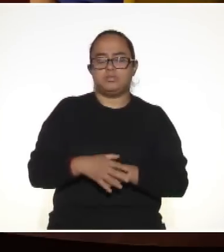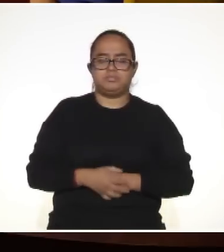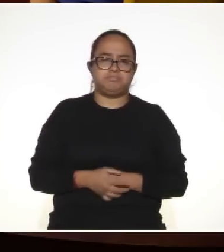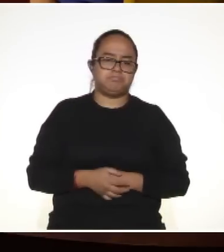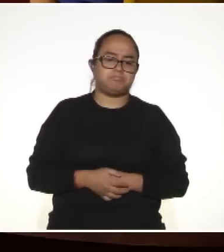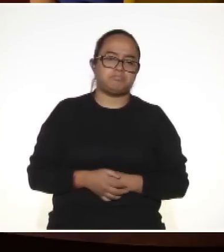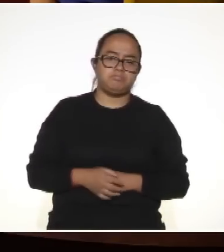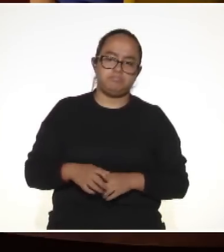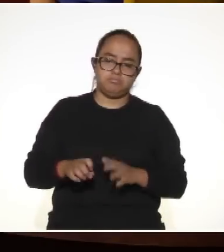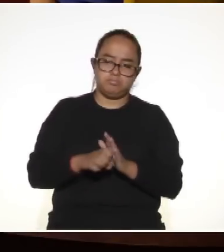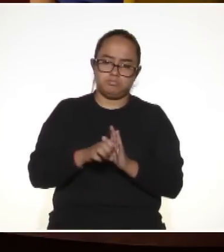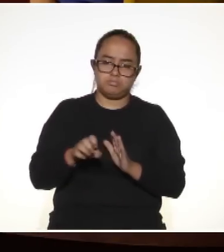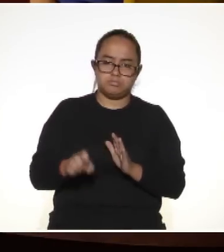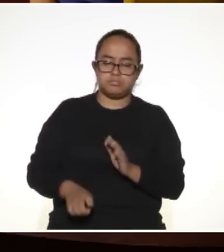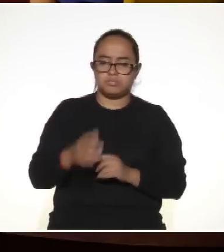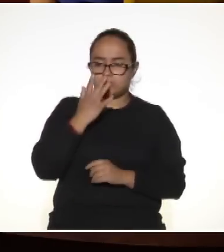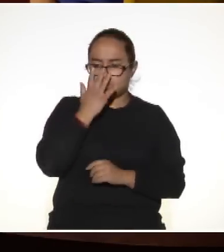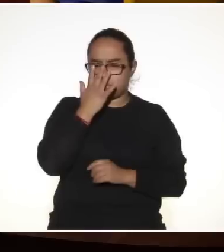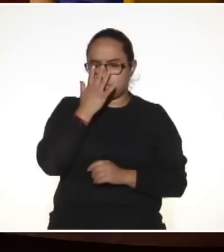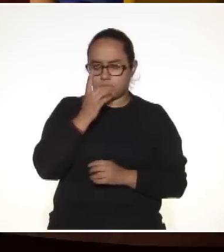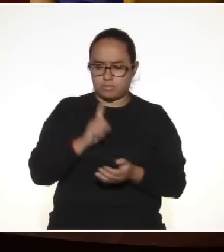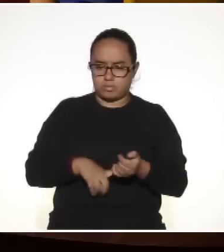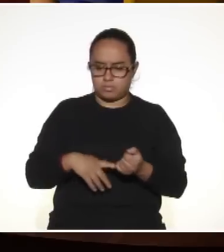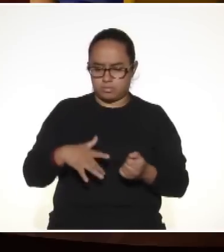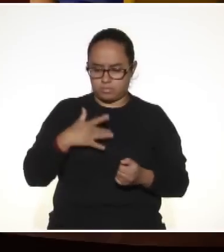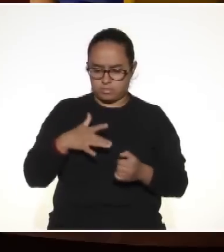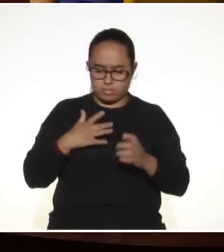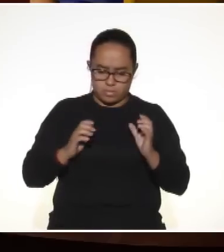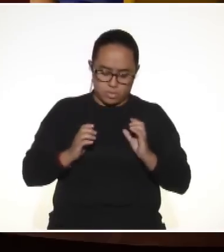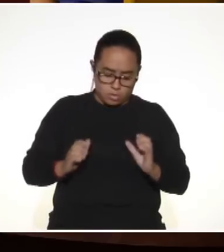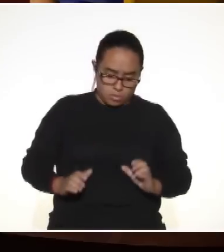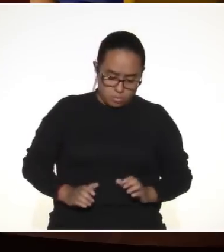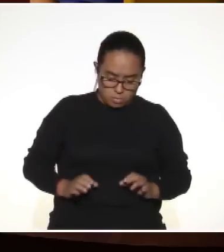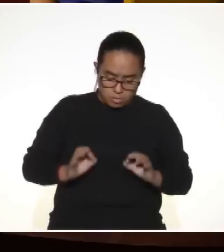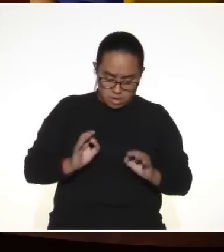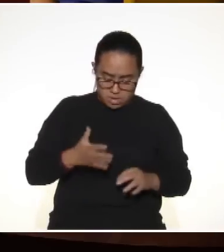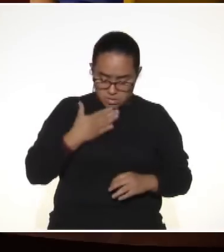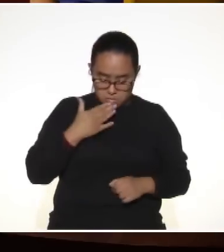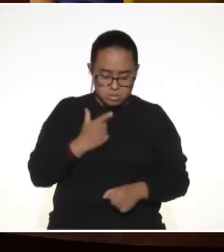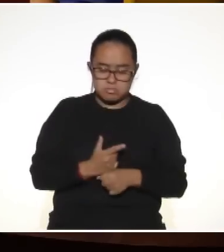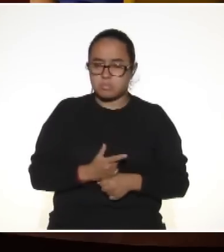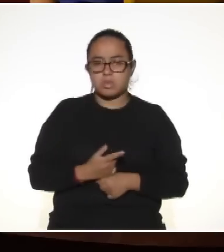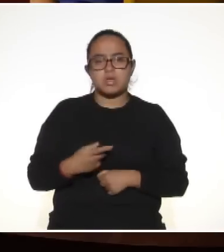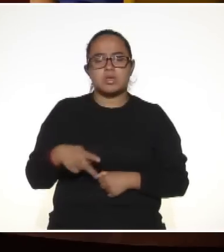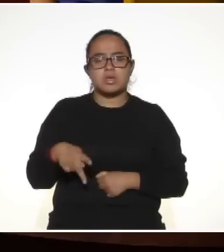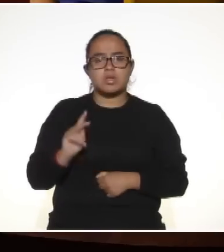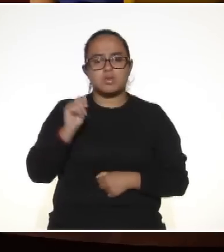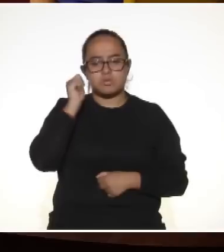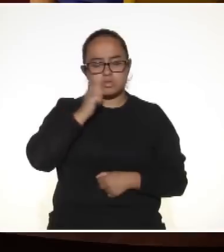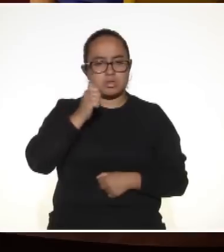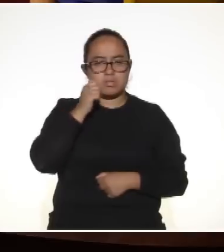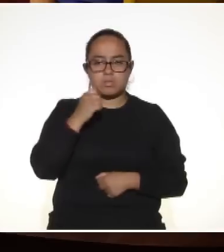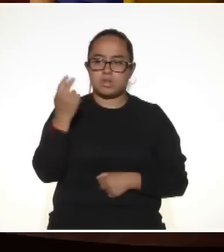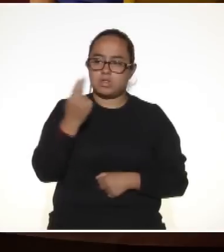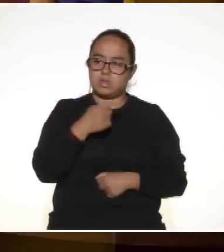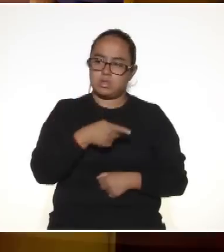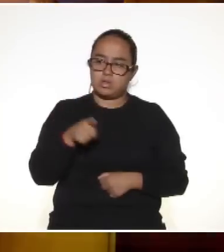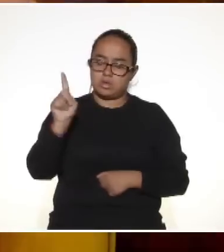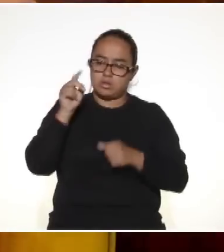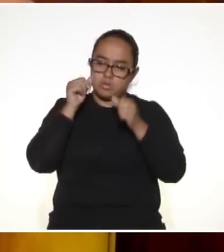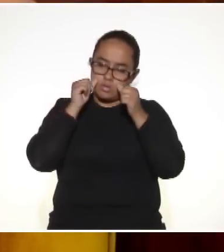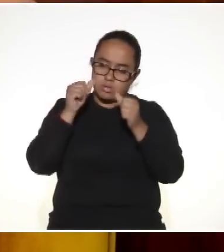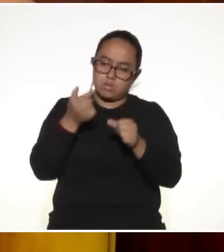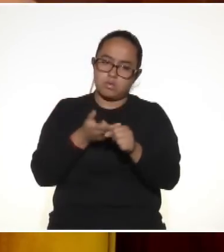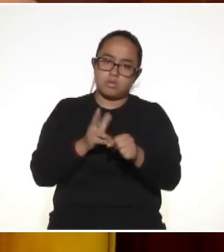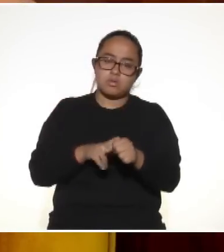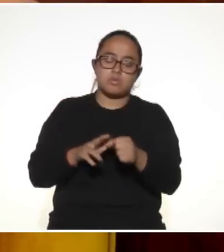que potencialmente podrían no dar manifestaciones físicas claras inicialmente, pero esas siempre ameritan que vayan a una atención hospitalaria porque